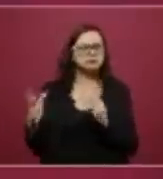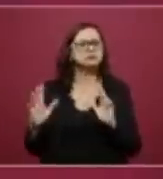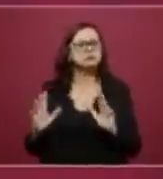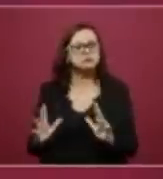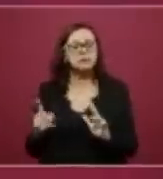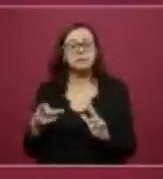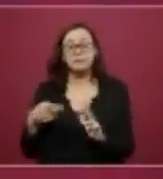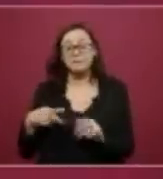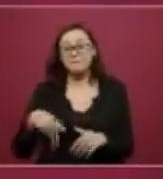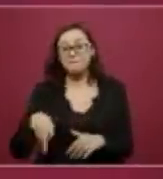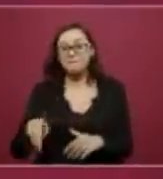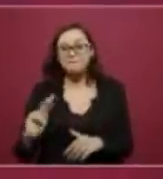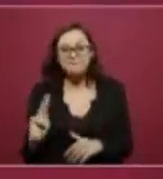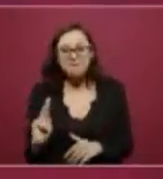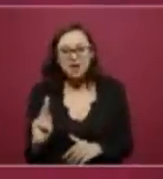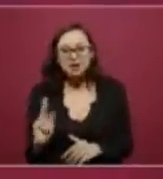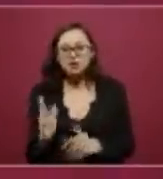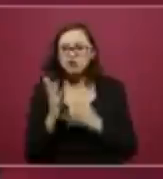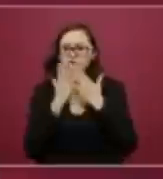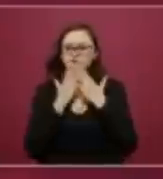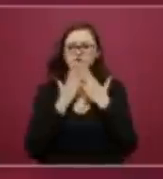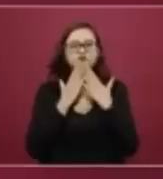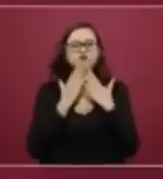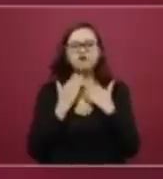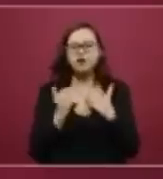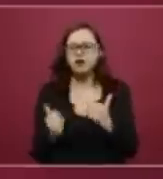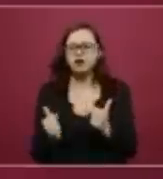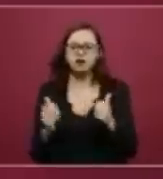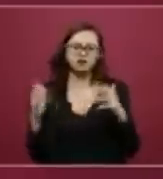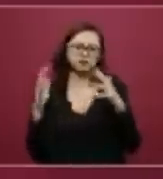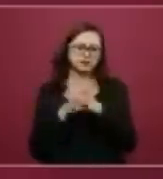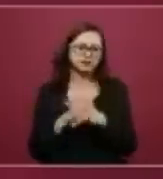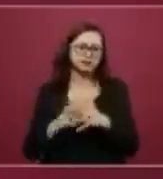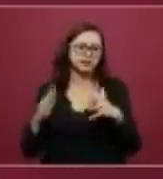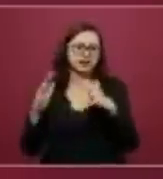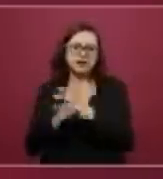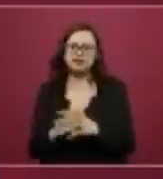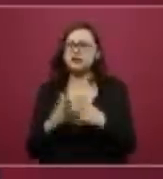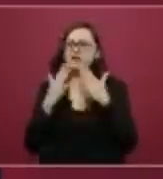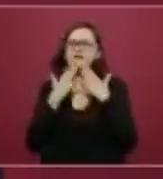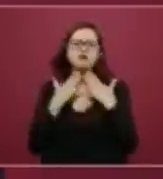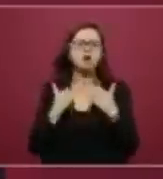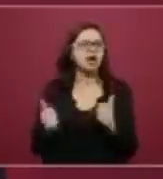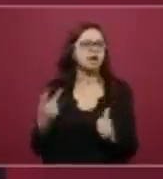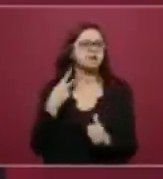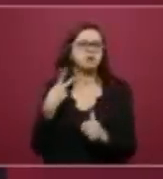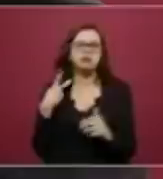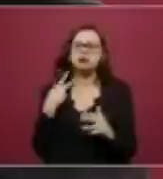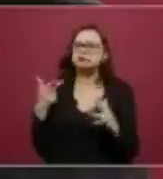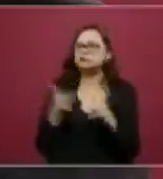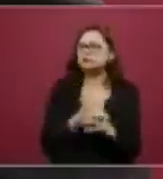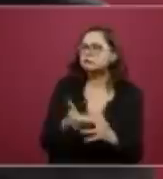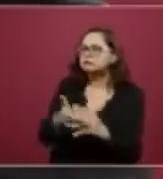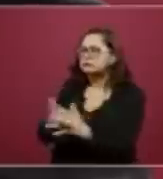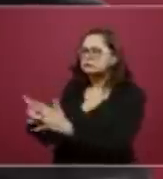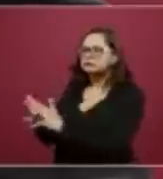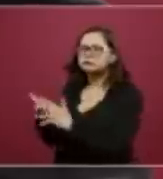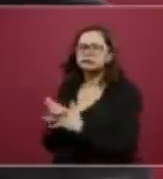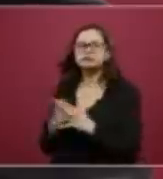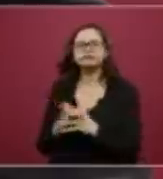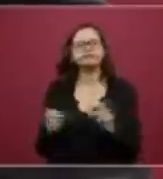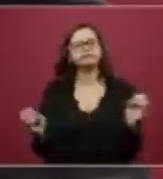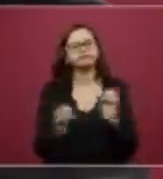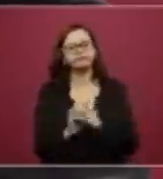no hay asesinatos políticos. Por lo que corresponde